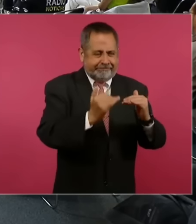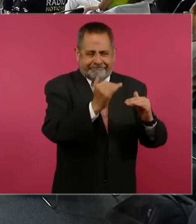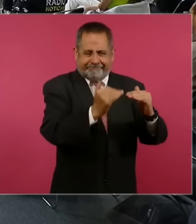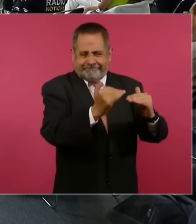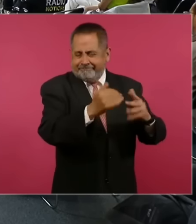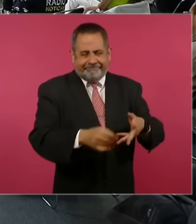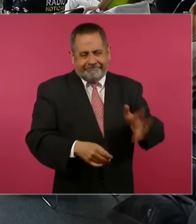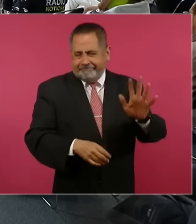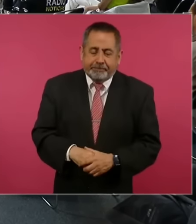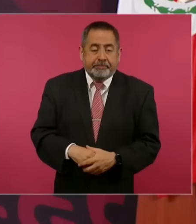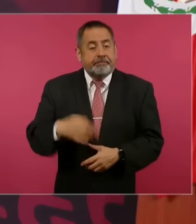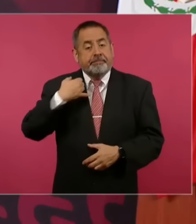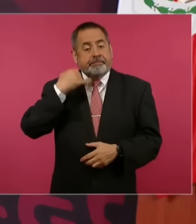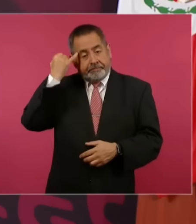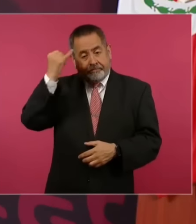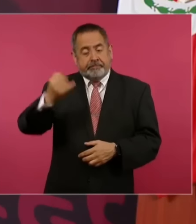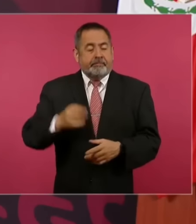eso, imagínense,